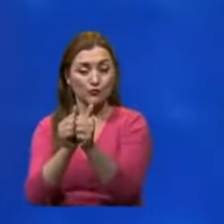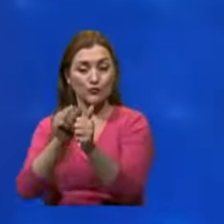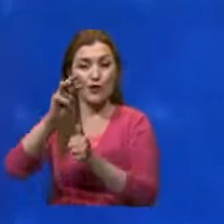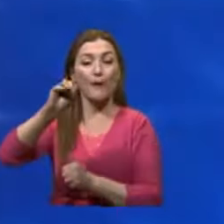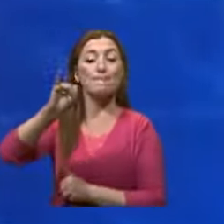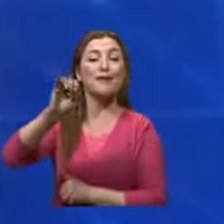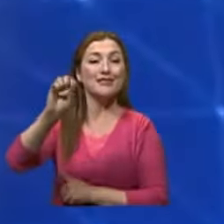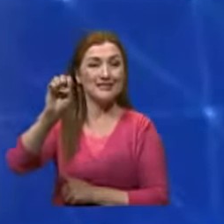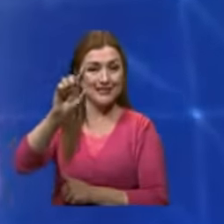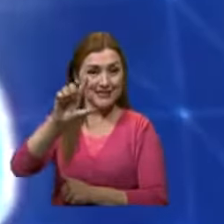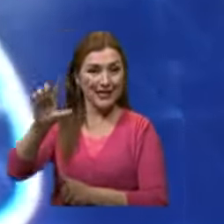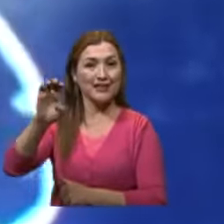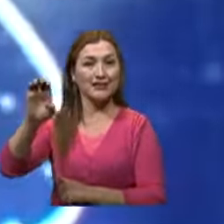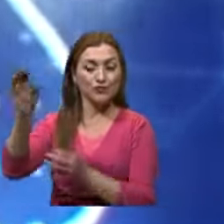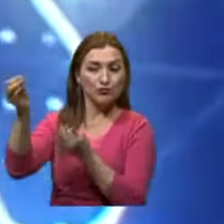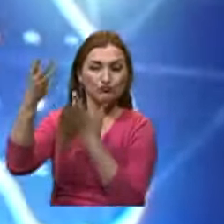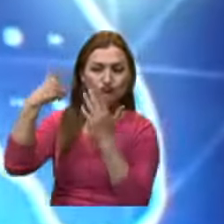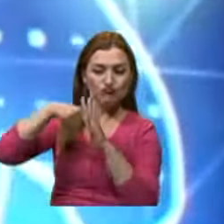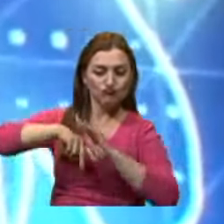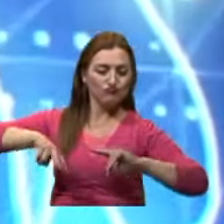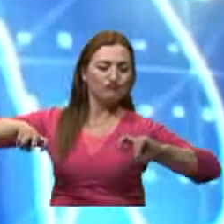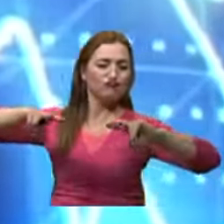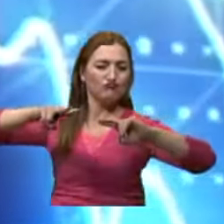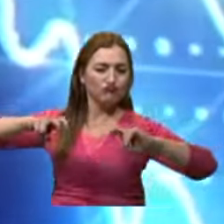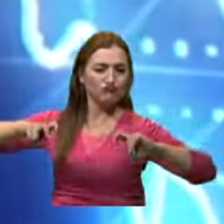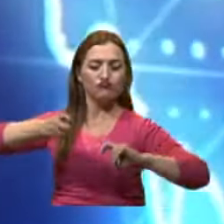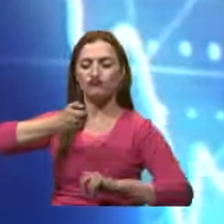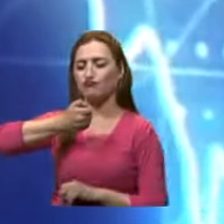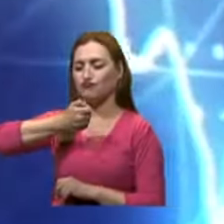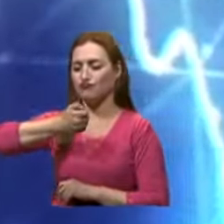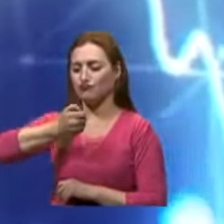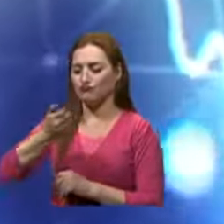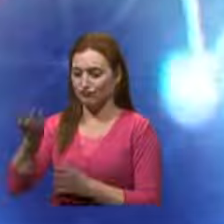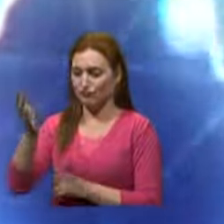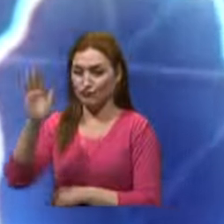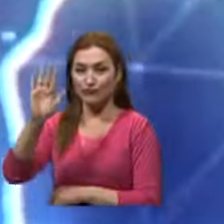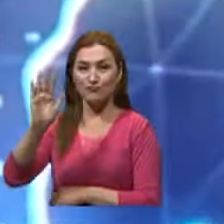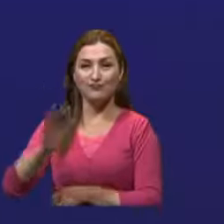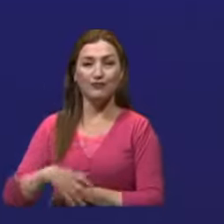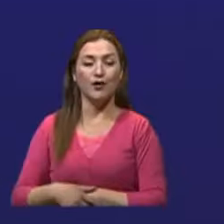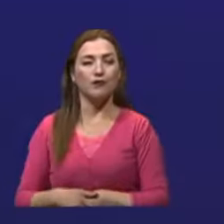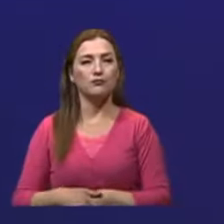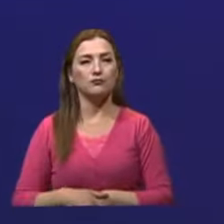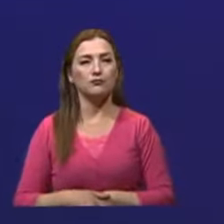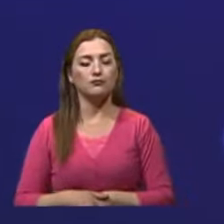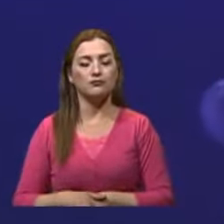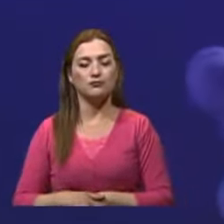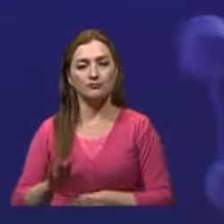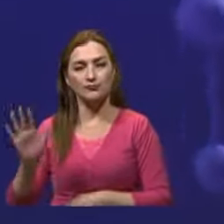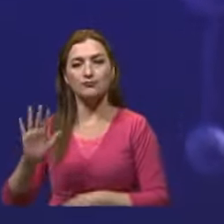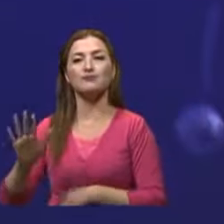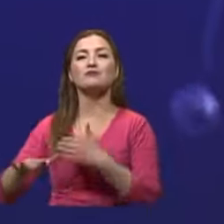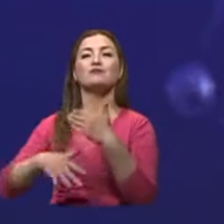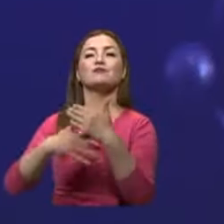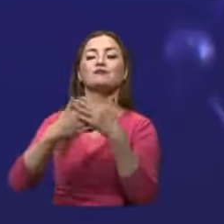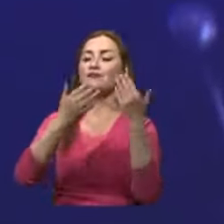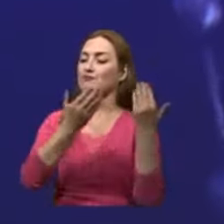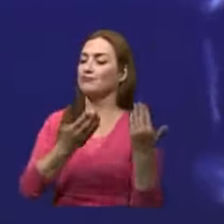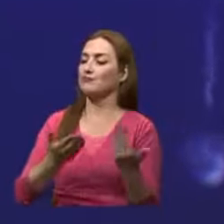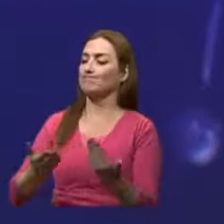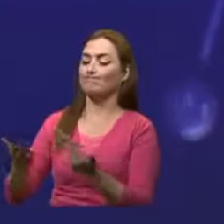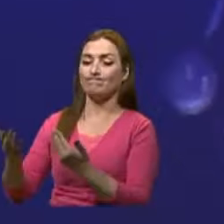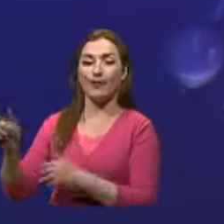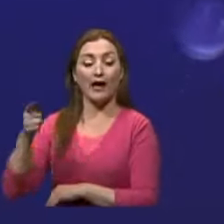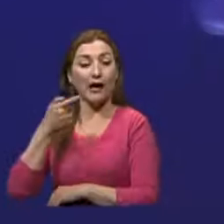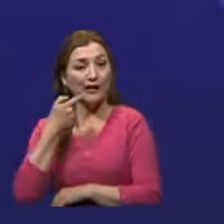Michelle Villasís, quien nos contribuye con sus valiosos aportes periodísticos. Hola, Michelle. ¿Qué tal a todos? Bienvenidos. Como ya lo